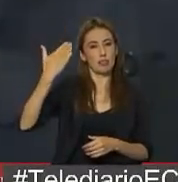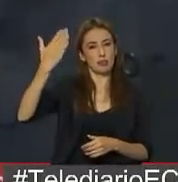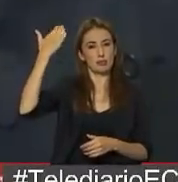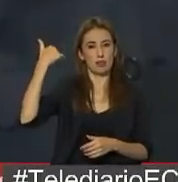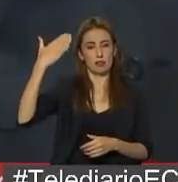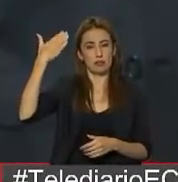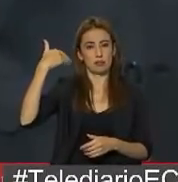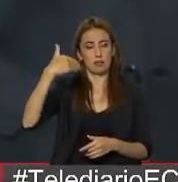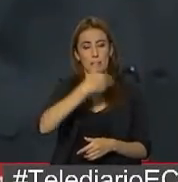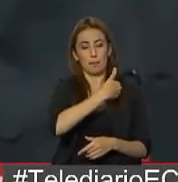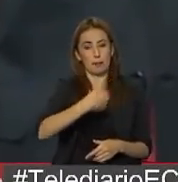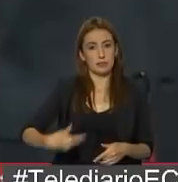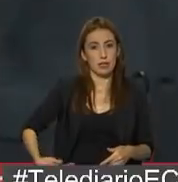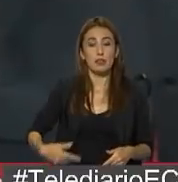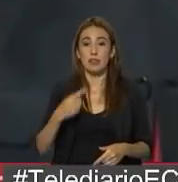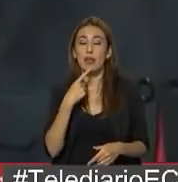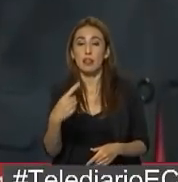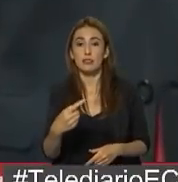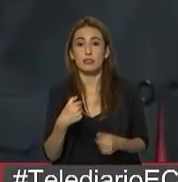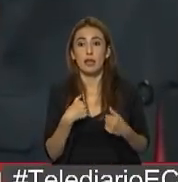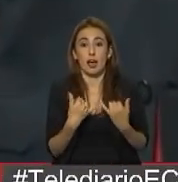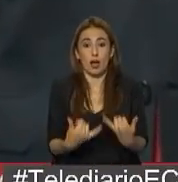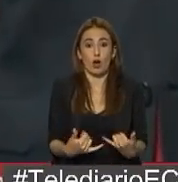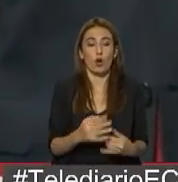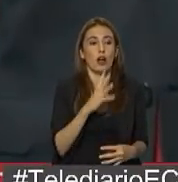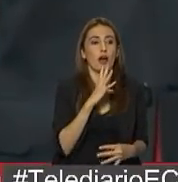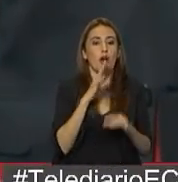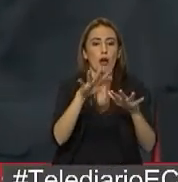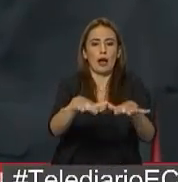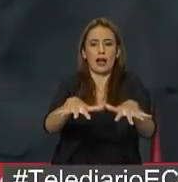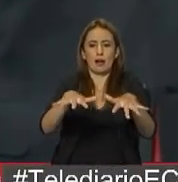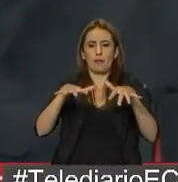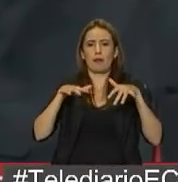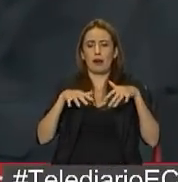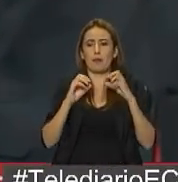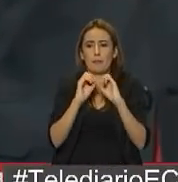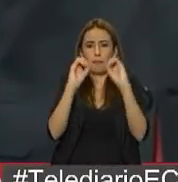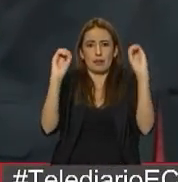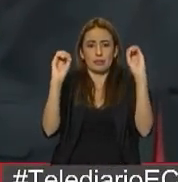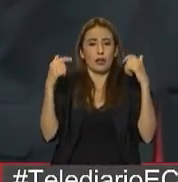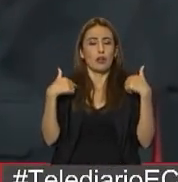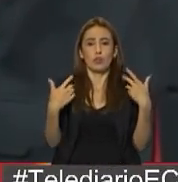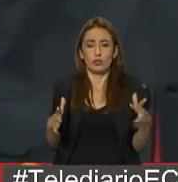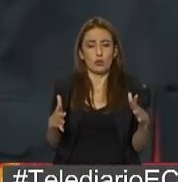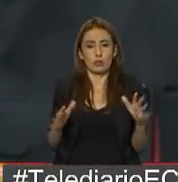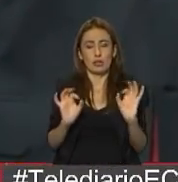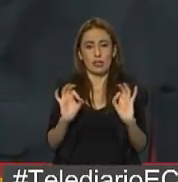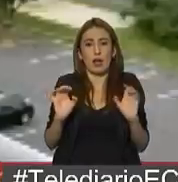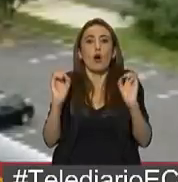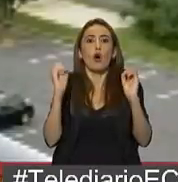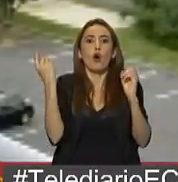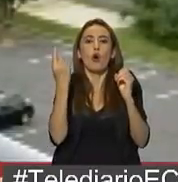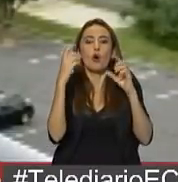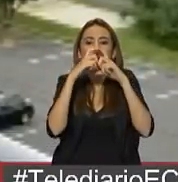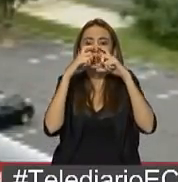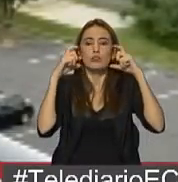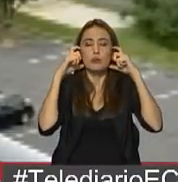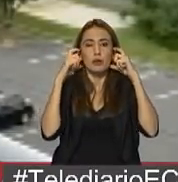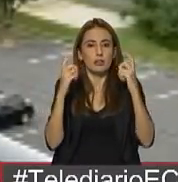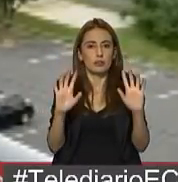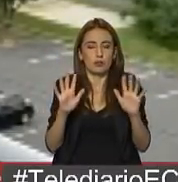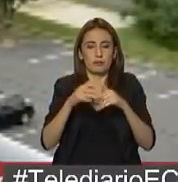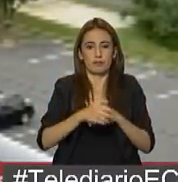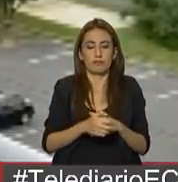presidente dijo que no quería hablarle a un auditorio casi vacío o ver a un mar de personas con mascarillas. Y finalmente, las